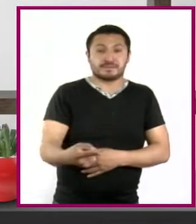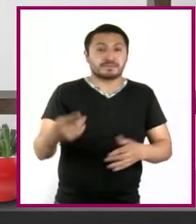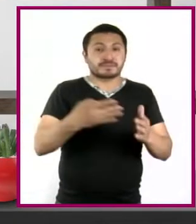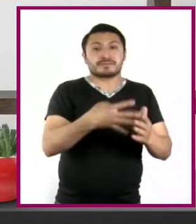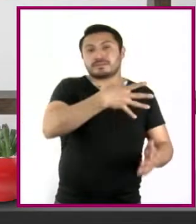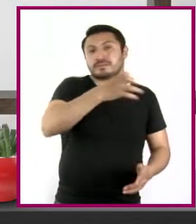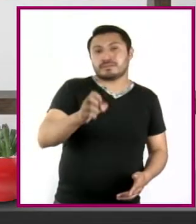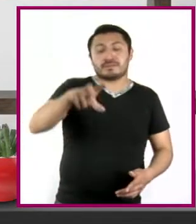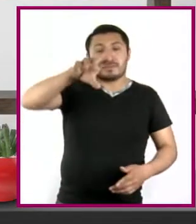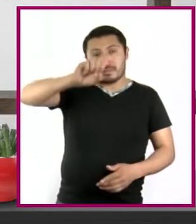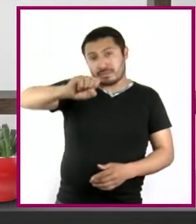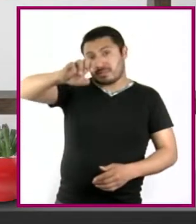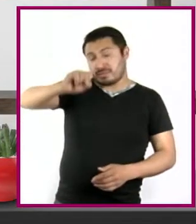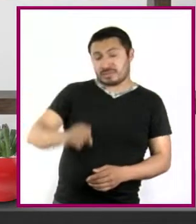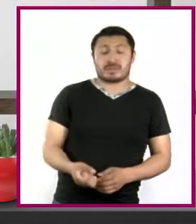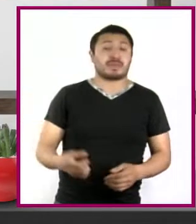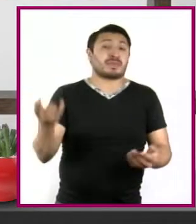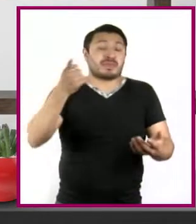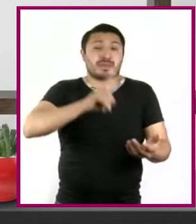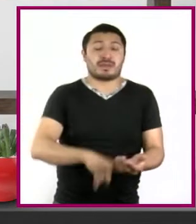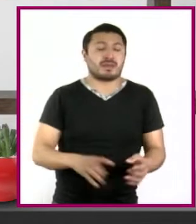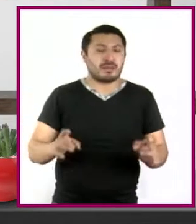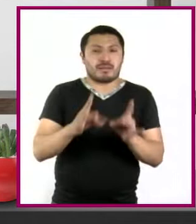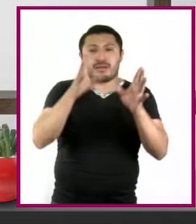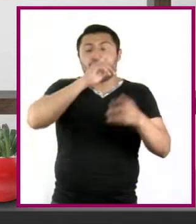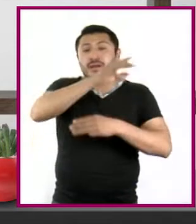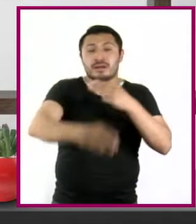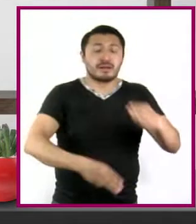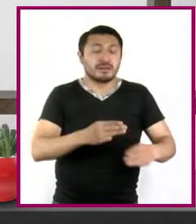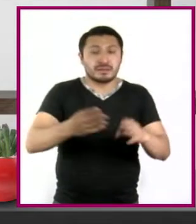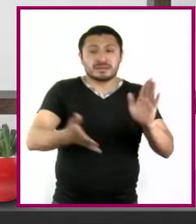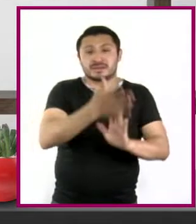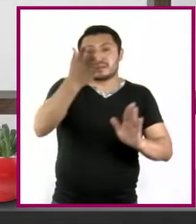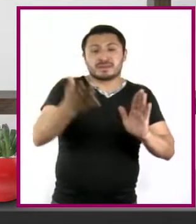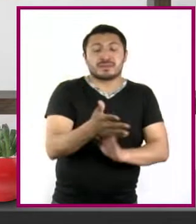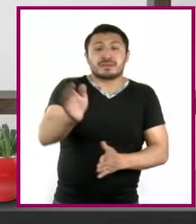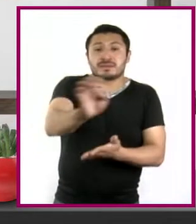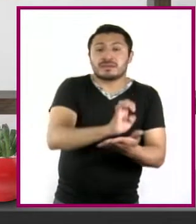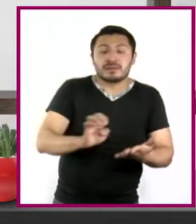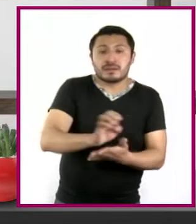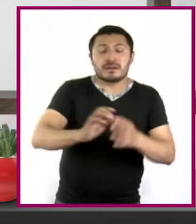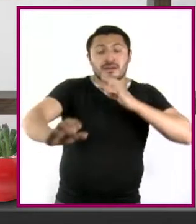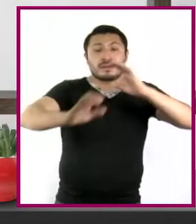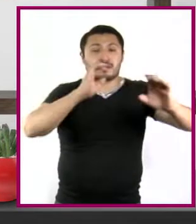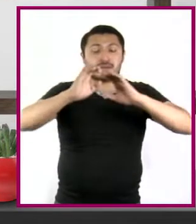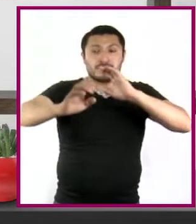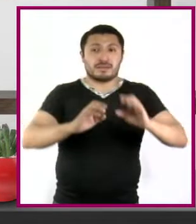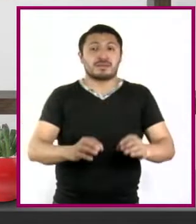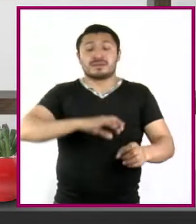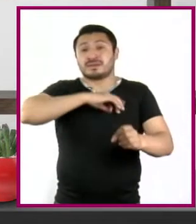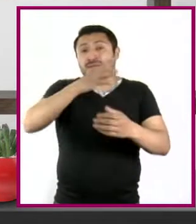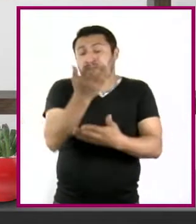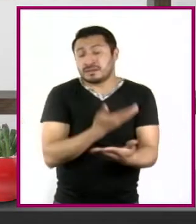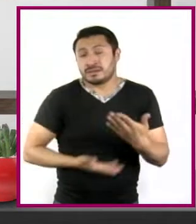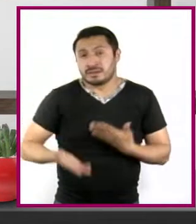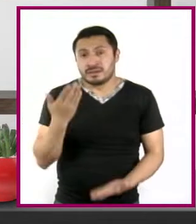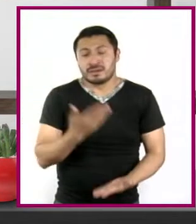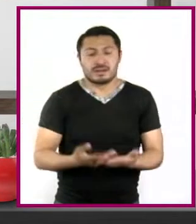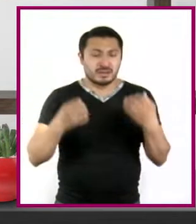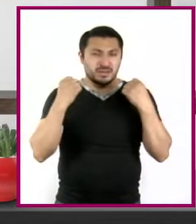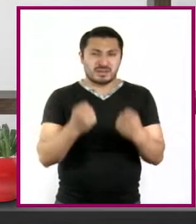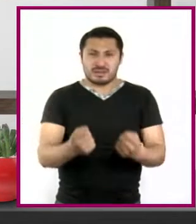de 1960, como parte de un fenómeno global de construcción de escenarios y medios de comunicación compartidos,